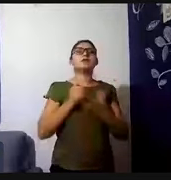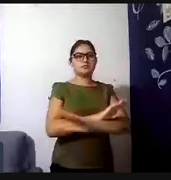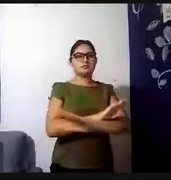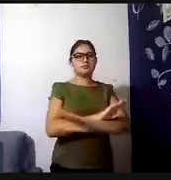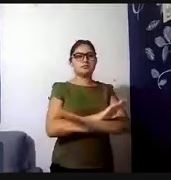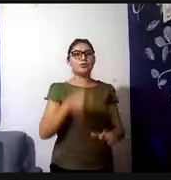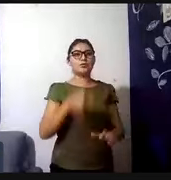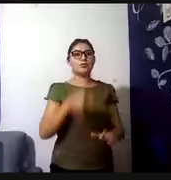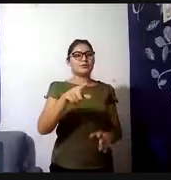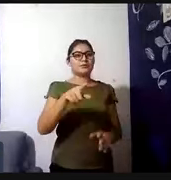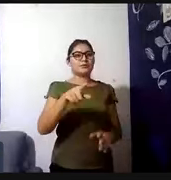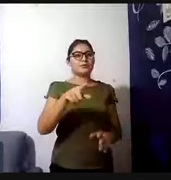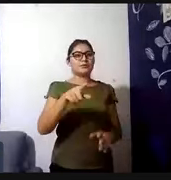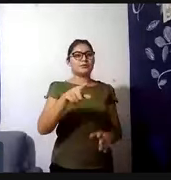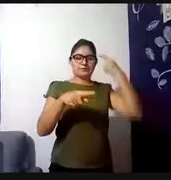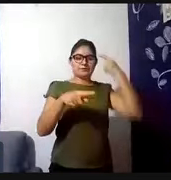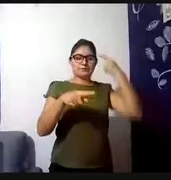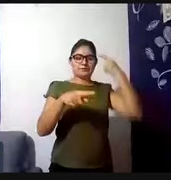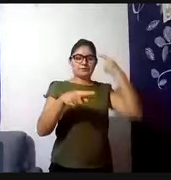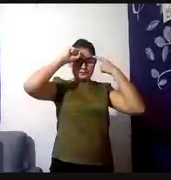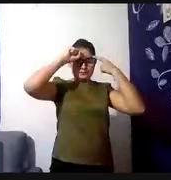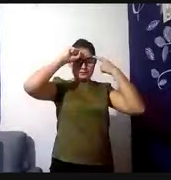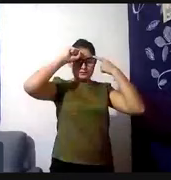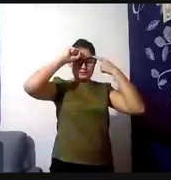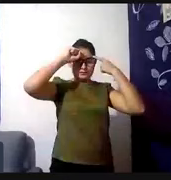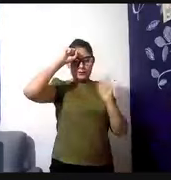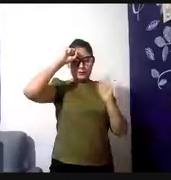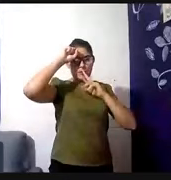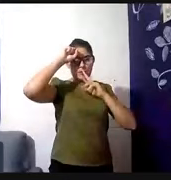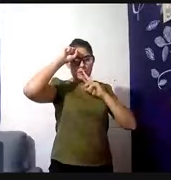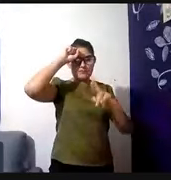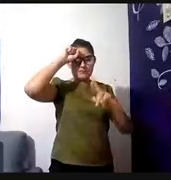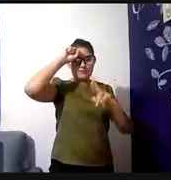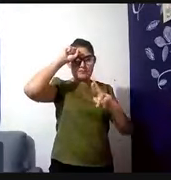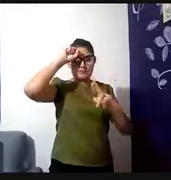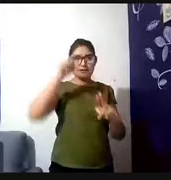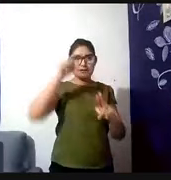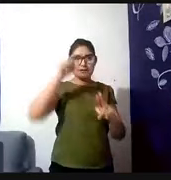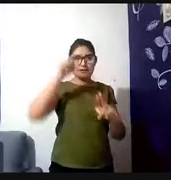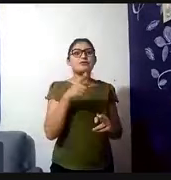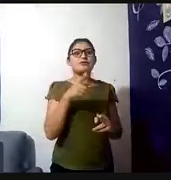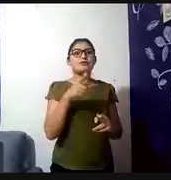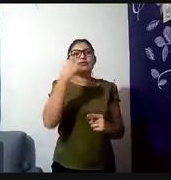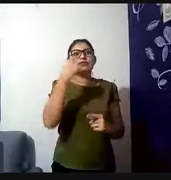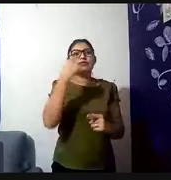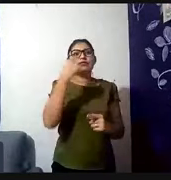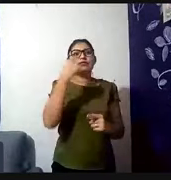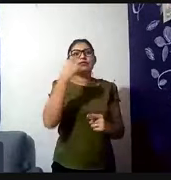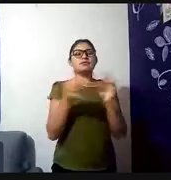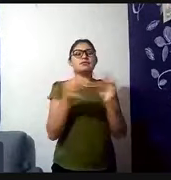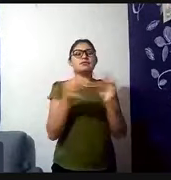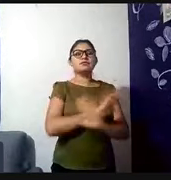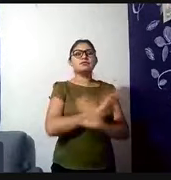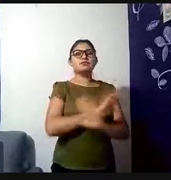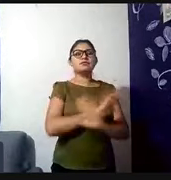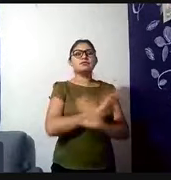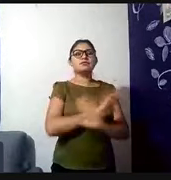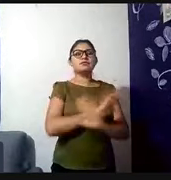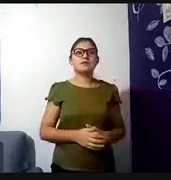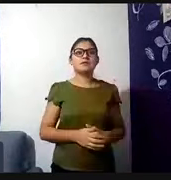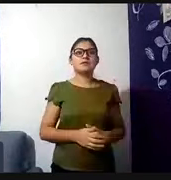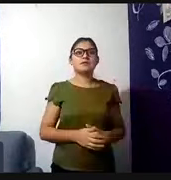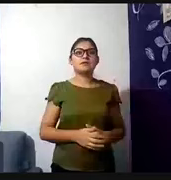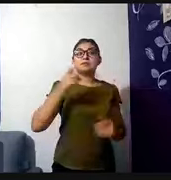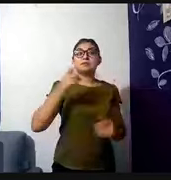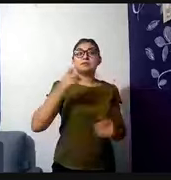de respuesta eje, el tema es que tú sales de esa respuesta. O sea, pase lo que pase, tú vuelves a decir lo mismo. Porque